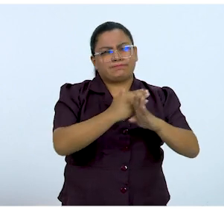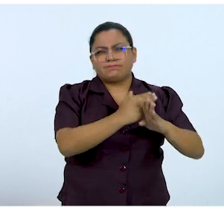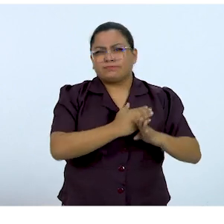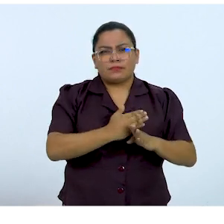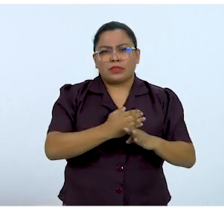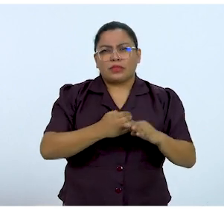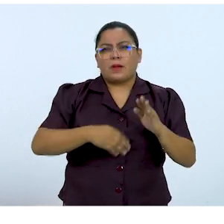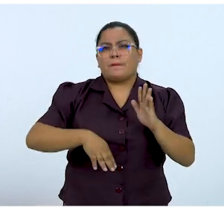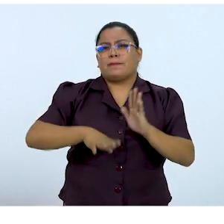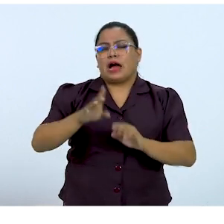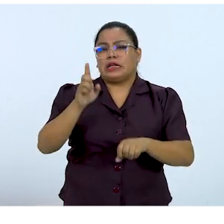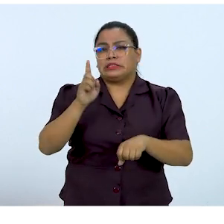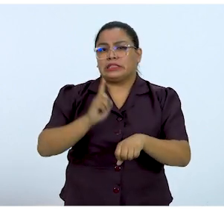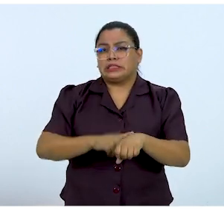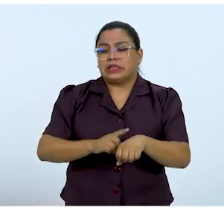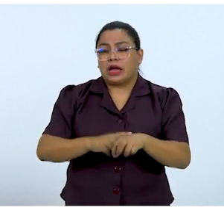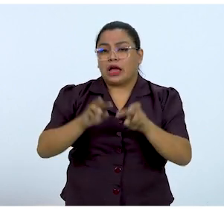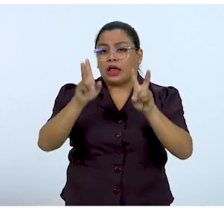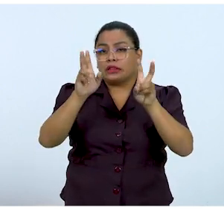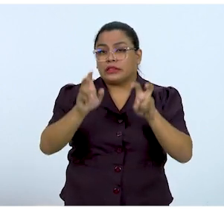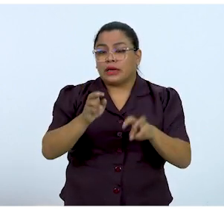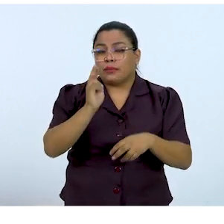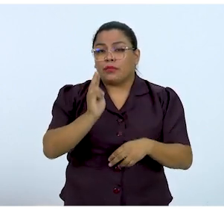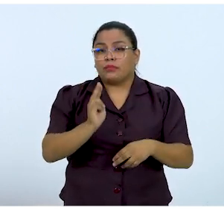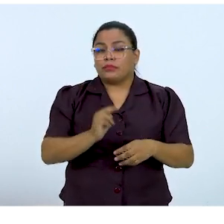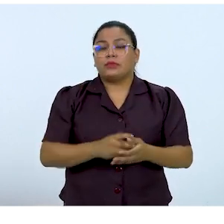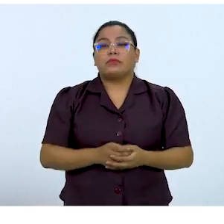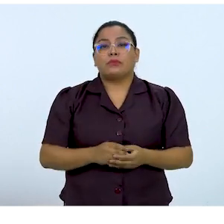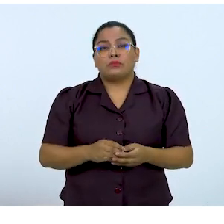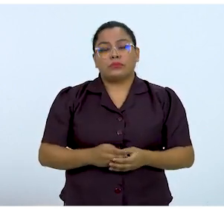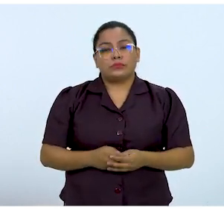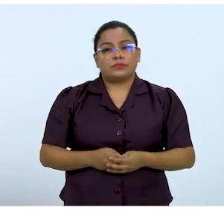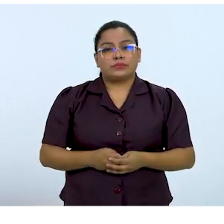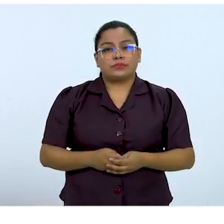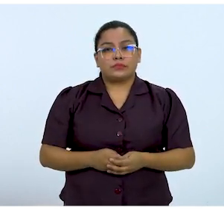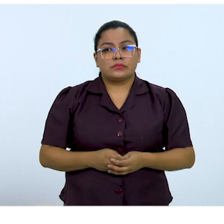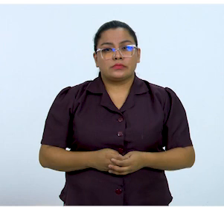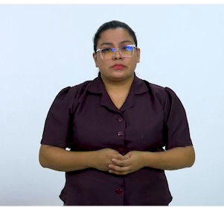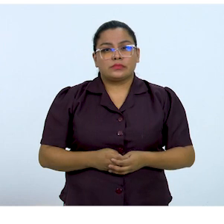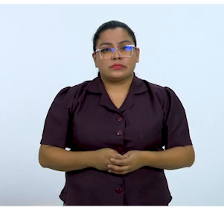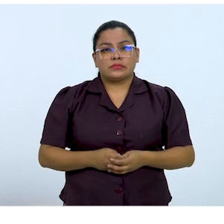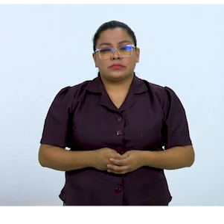incluyendo algún ejercicio que corresponda a un contenido de más adelante.